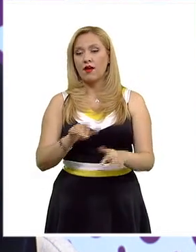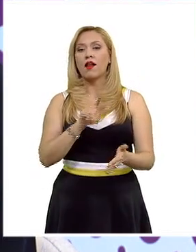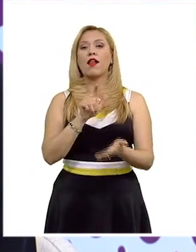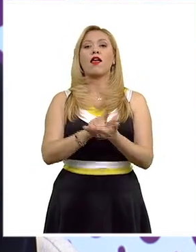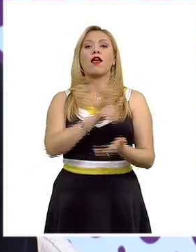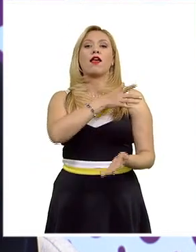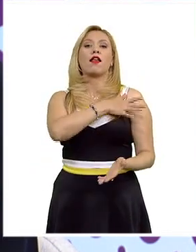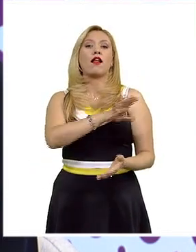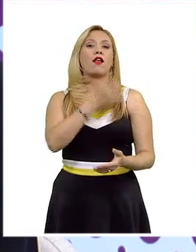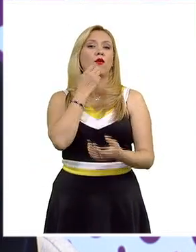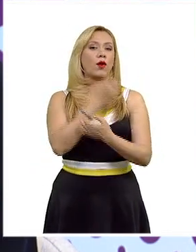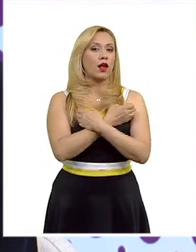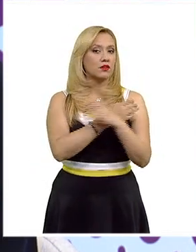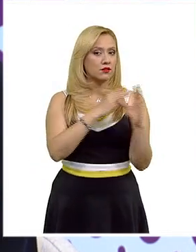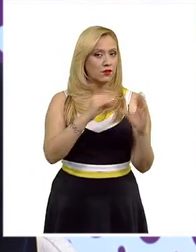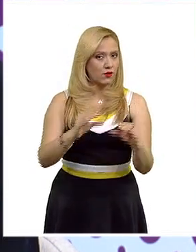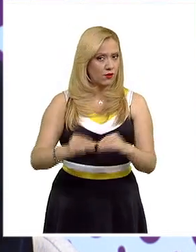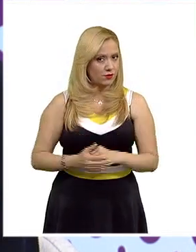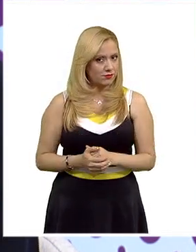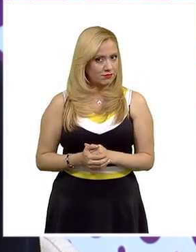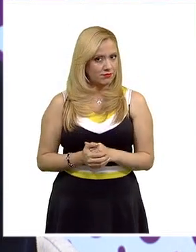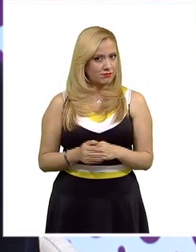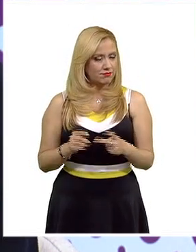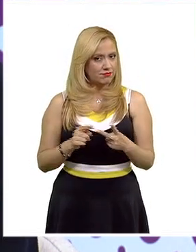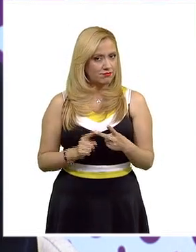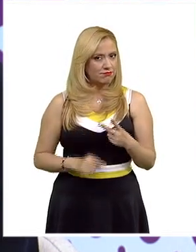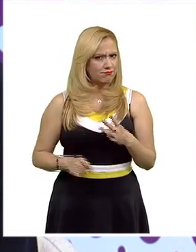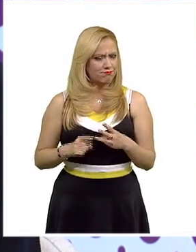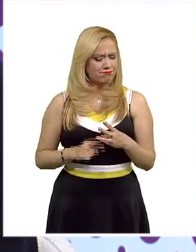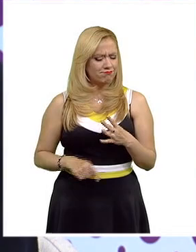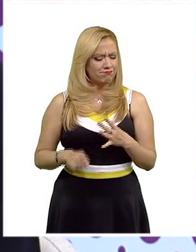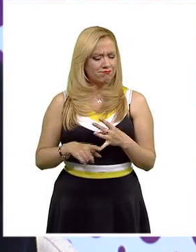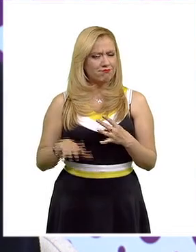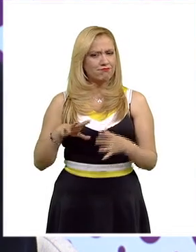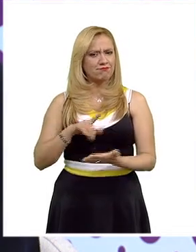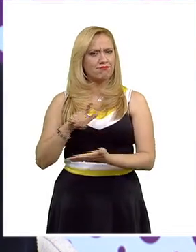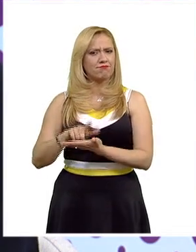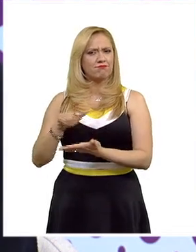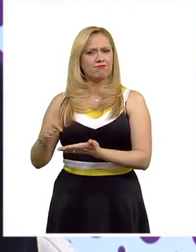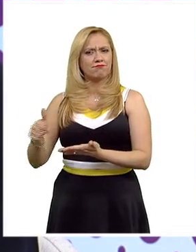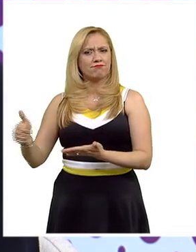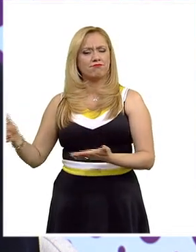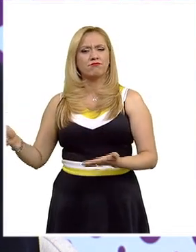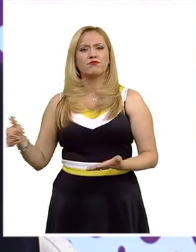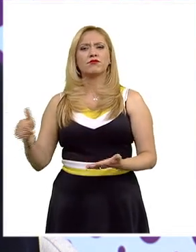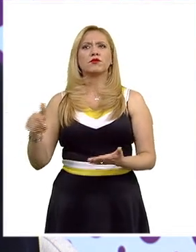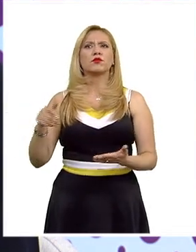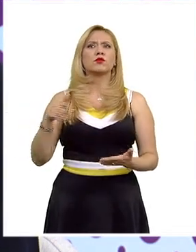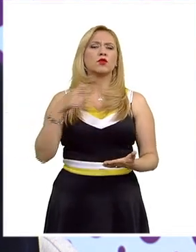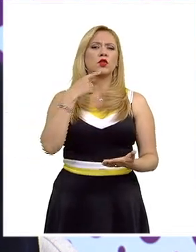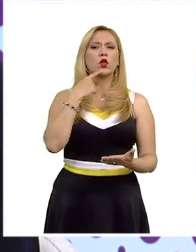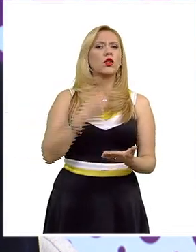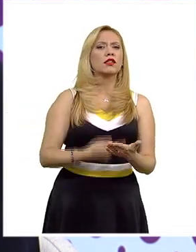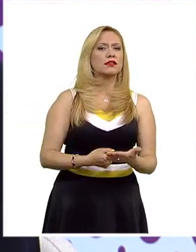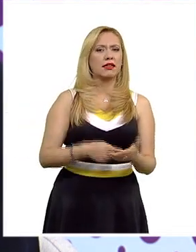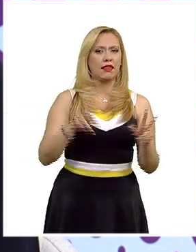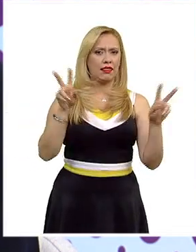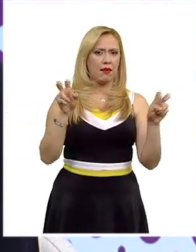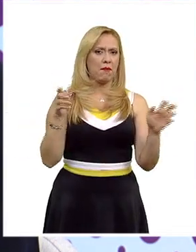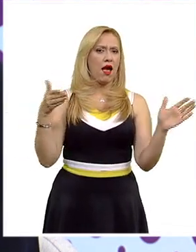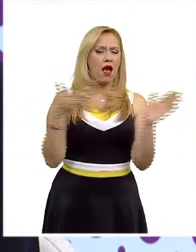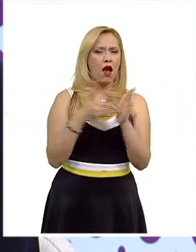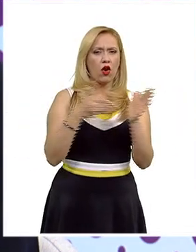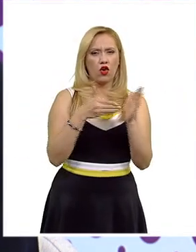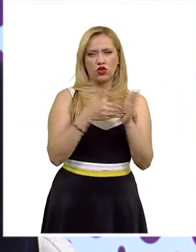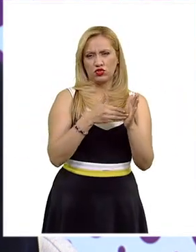Educación, o sea, hay otras leyes que no hablan quizás específicamente de acoso sexual, pero sí hablan de